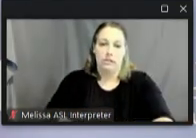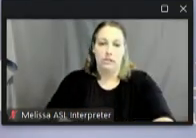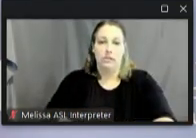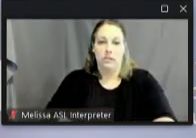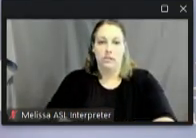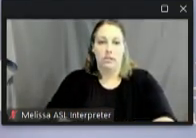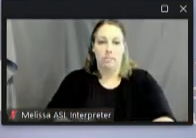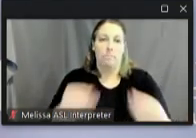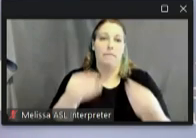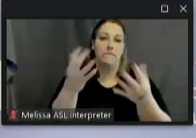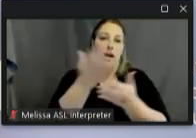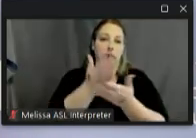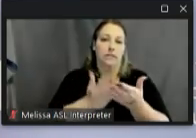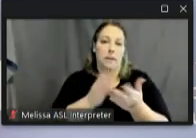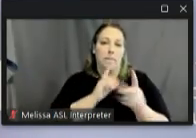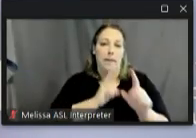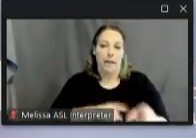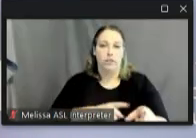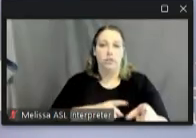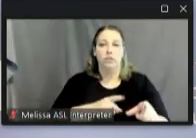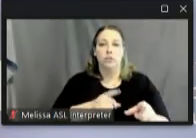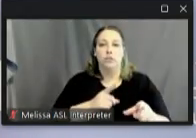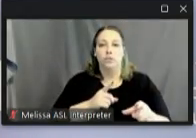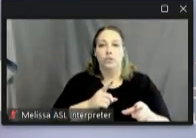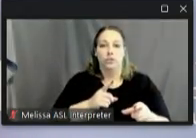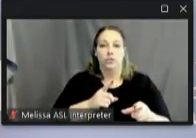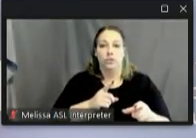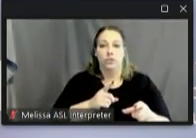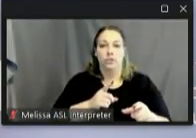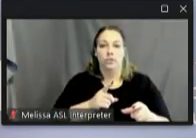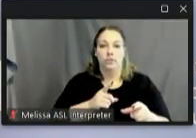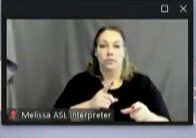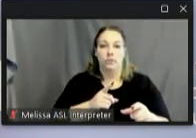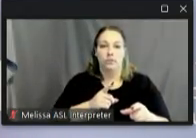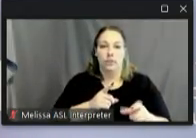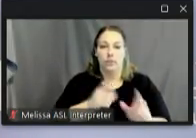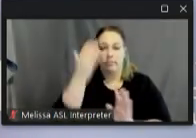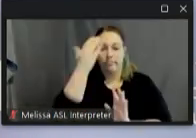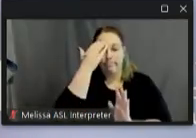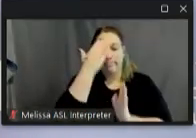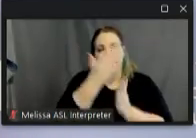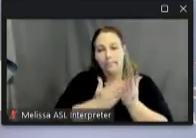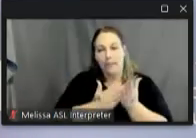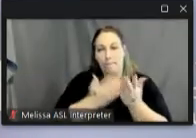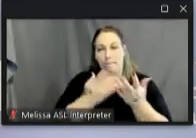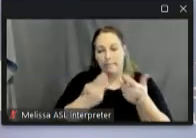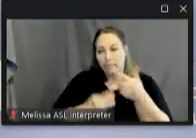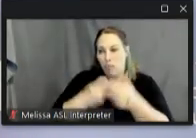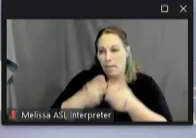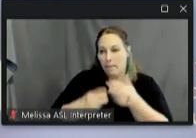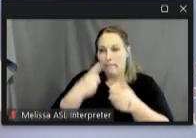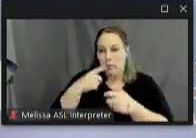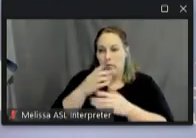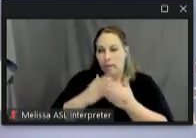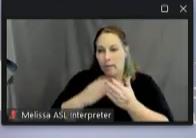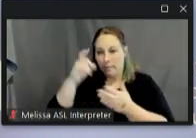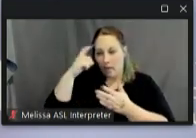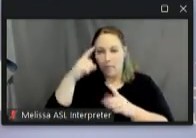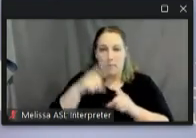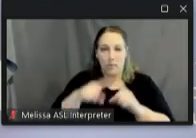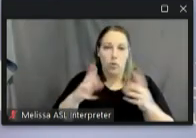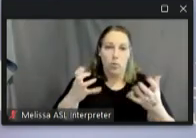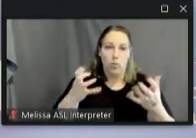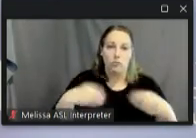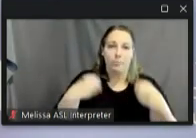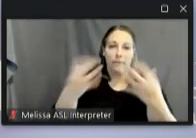los estados, le es muy posible. Bueno, lo del tema de la reparación lo voy a poner ahí. Sé que también